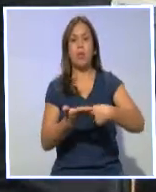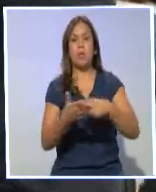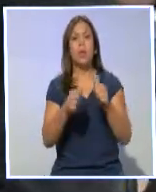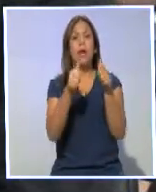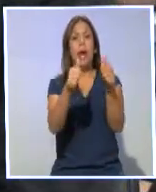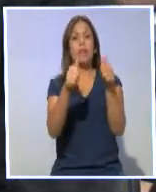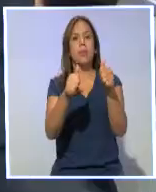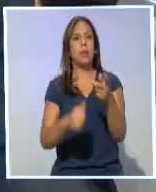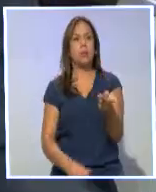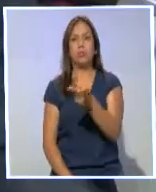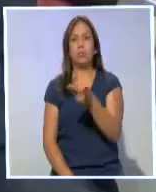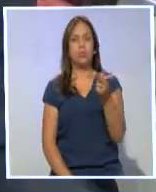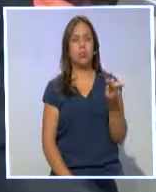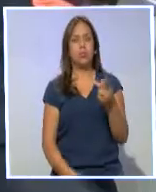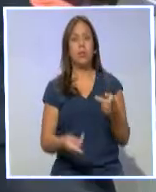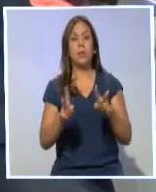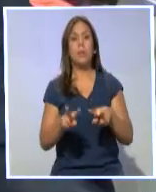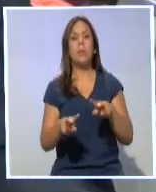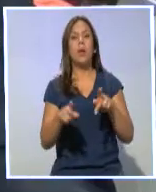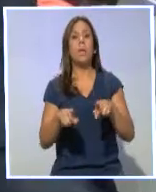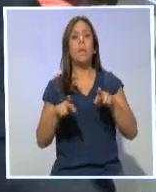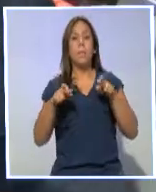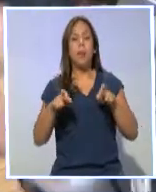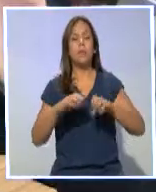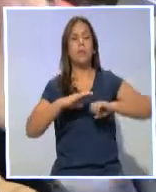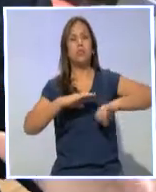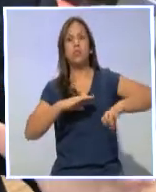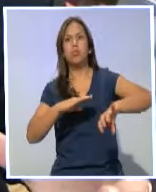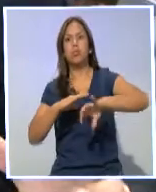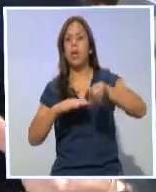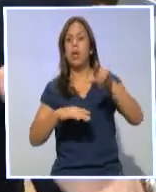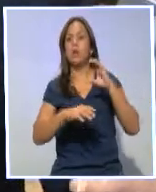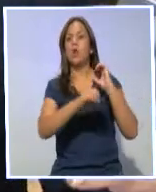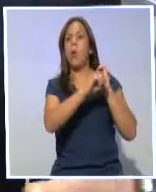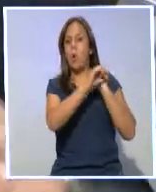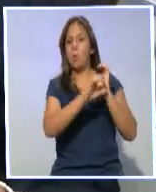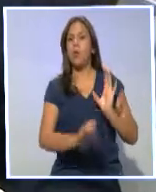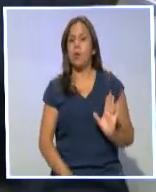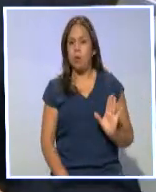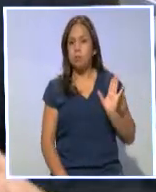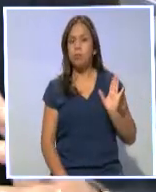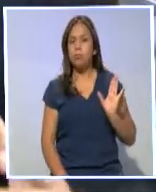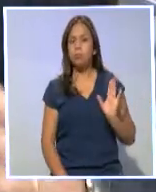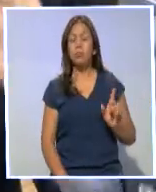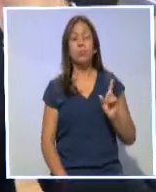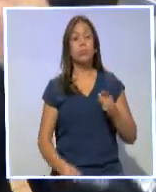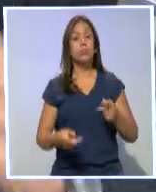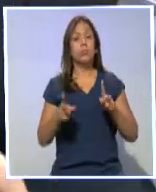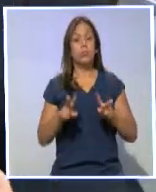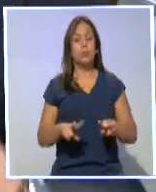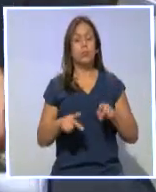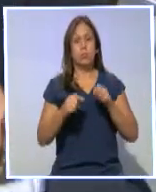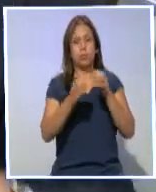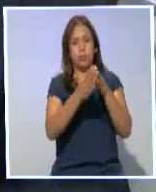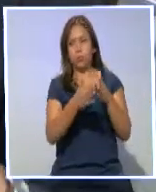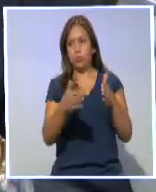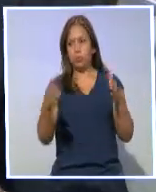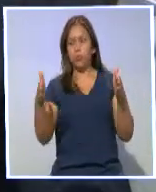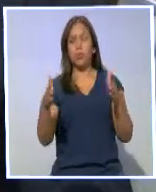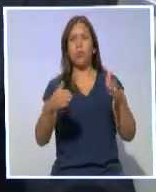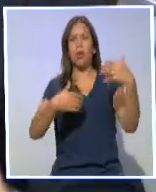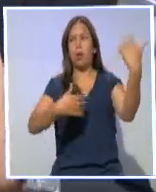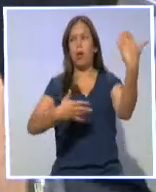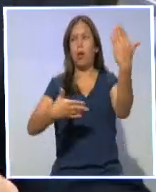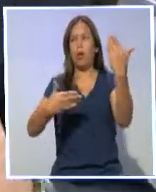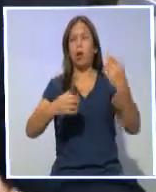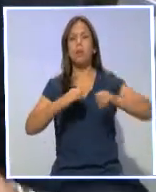candidatos y que la licencia para realizar campaña electoral sea obligatoria. Que limitar a el periodo de proselitismo